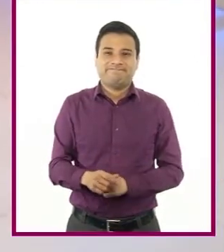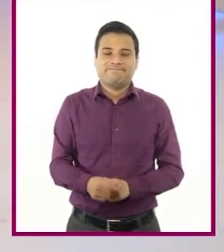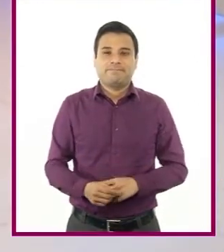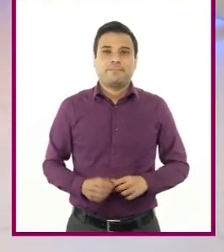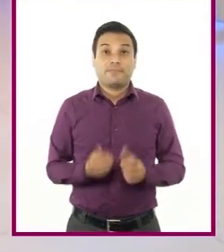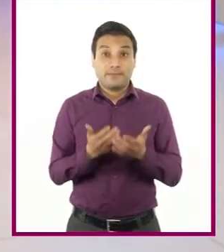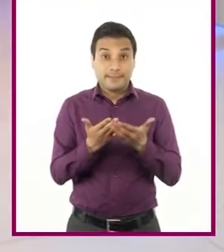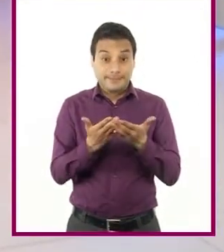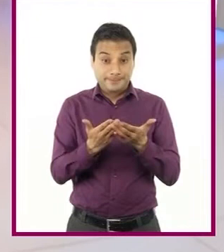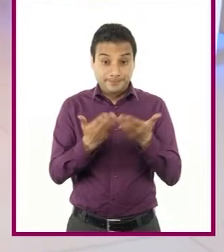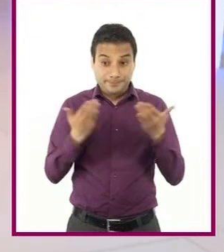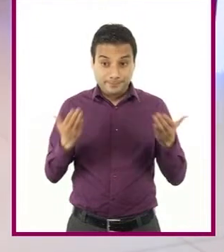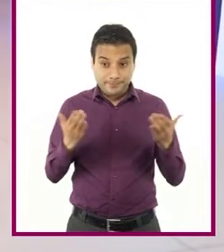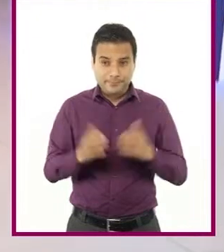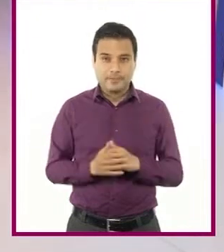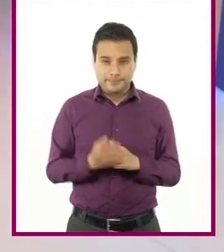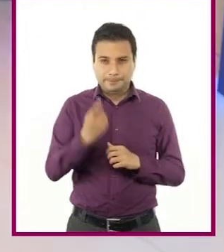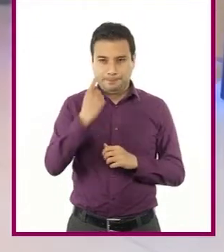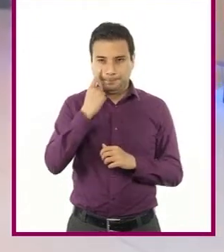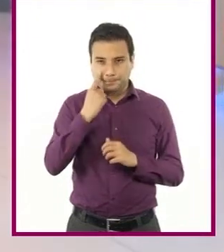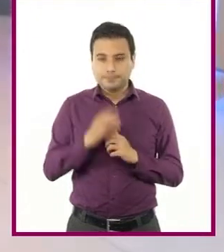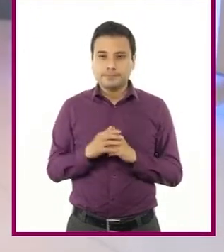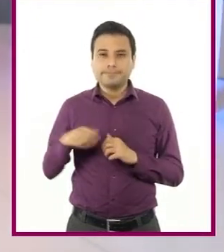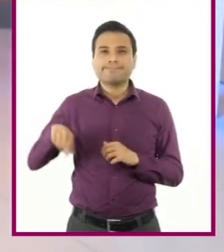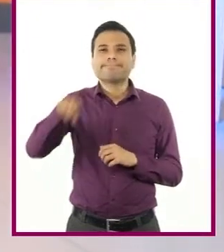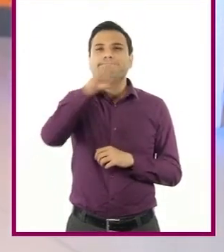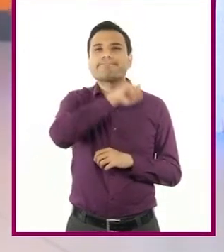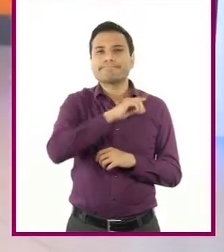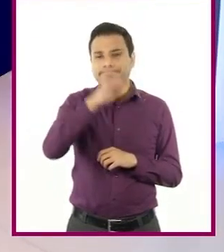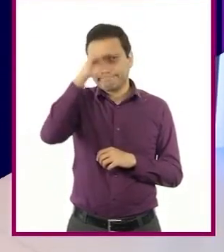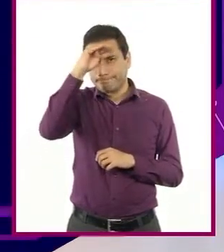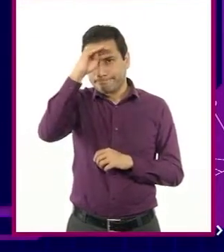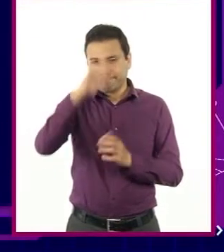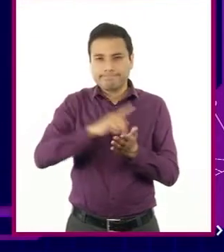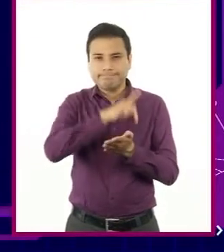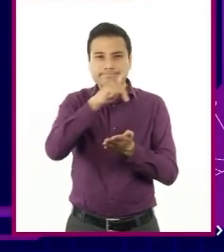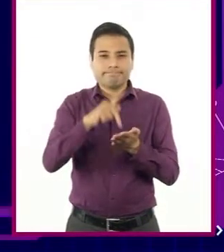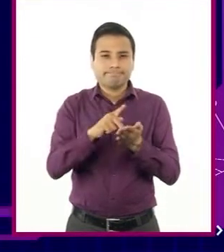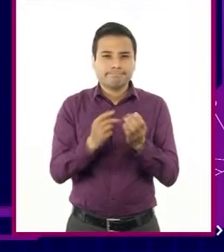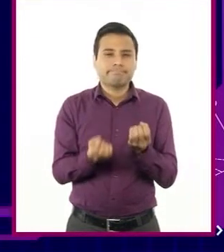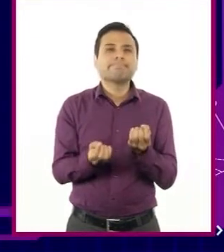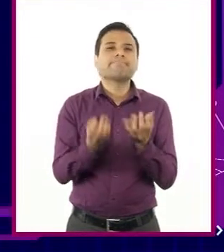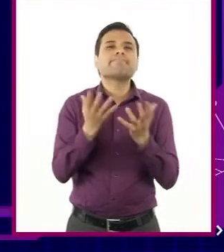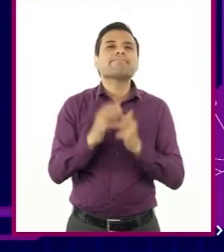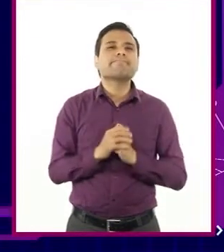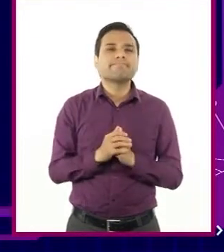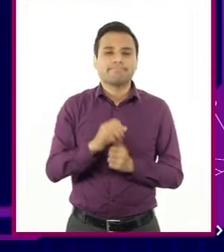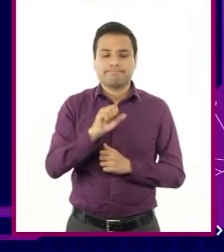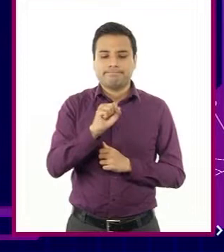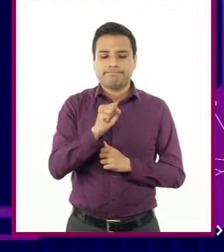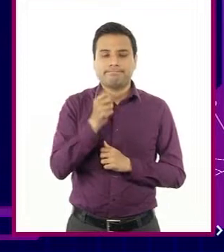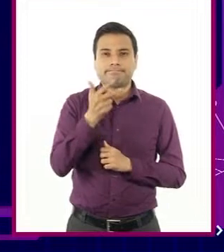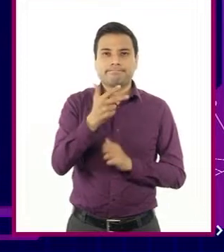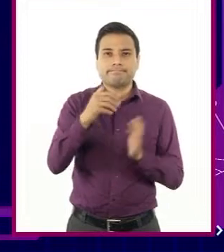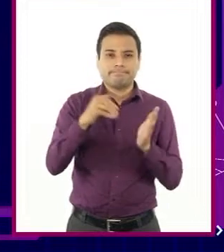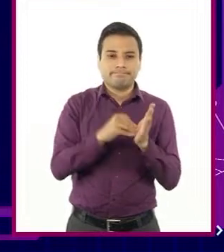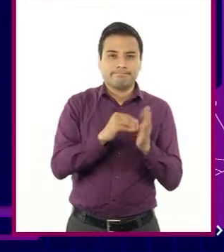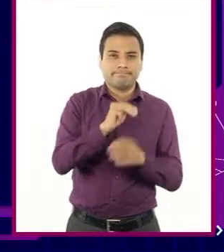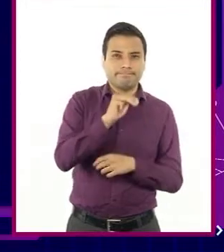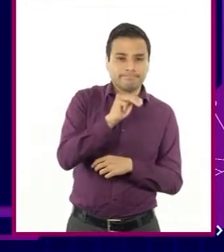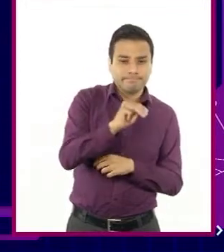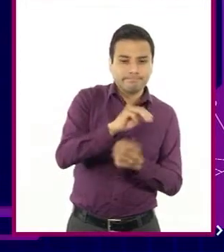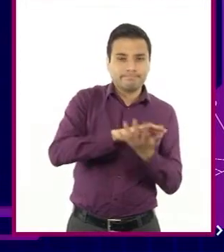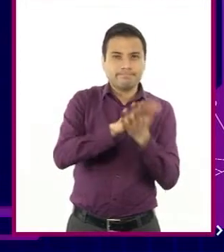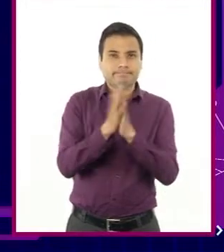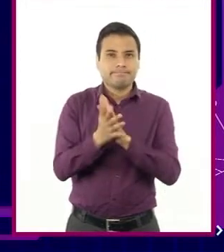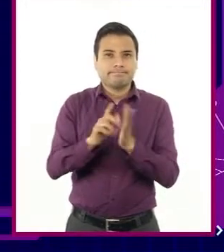Ahora, regresen a la estimación de la cantidad de kilómetros que son equivalentes a 68,000 millas. ¿Qué